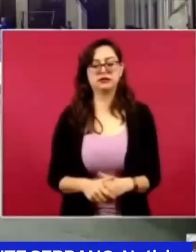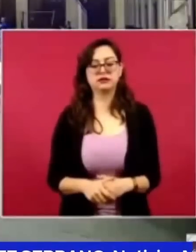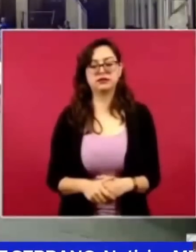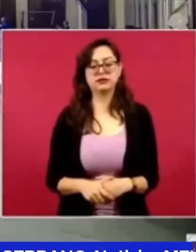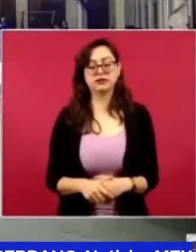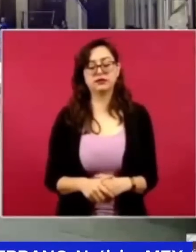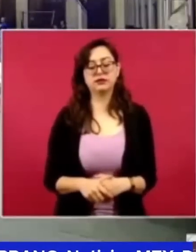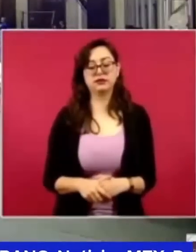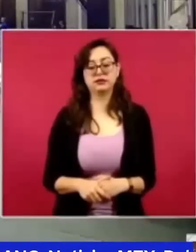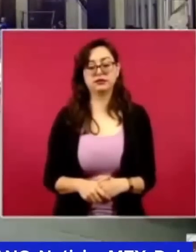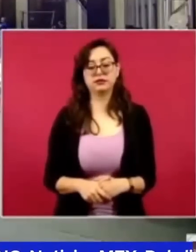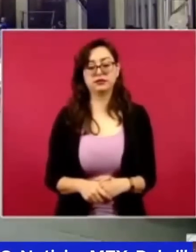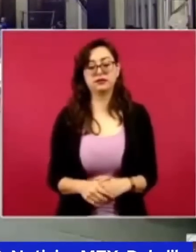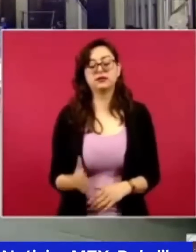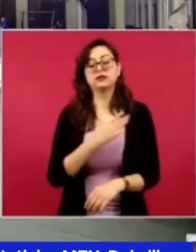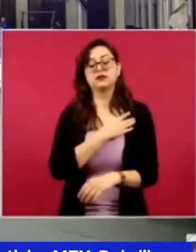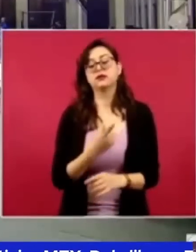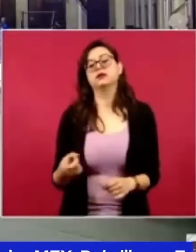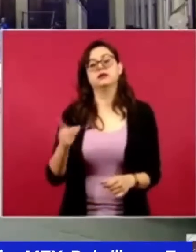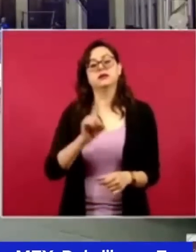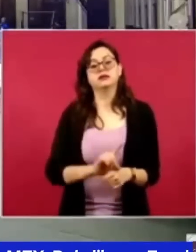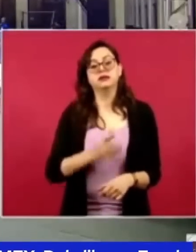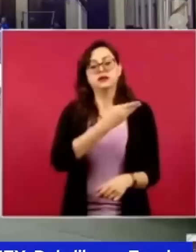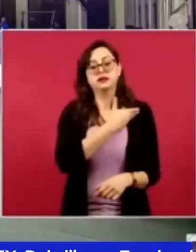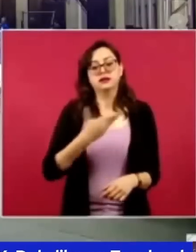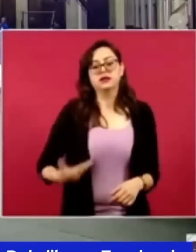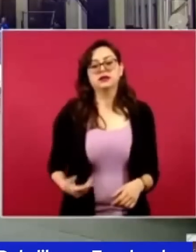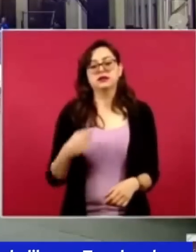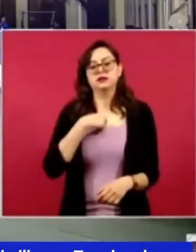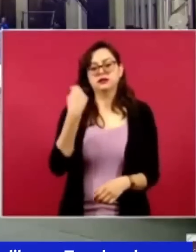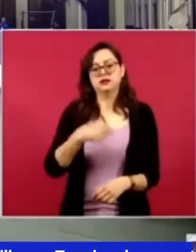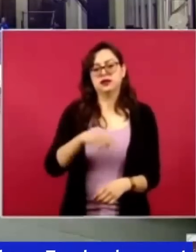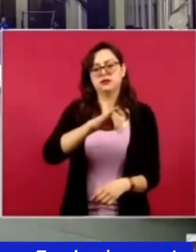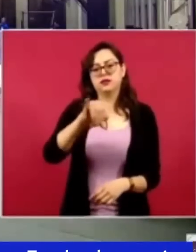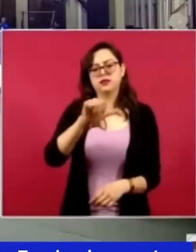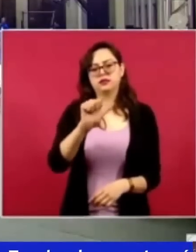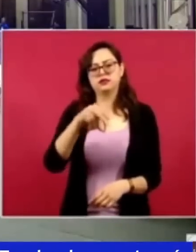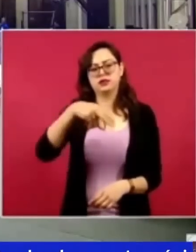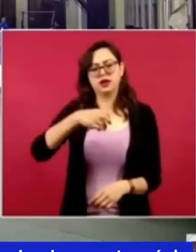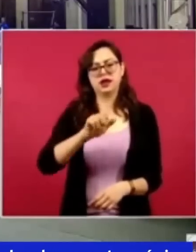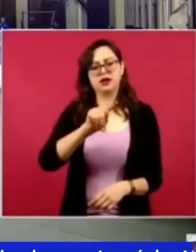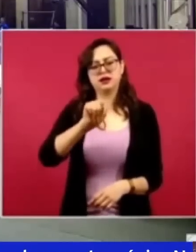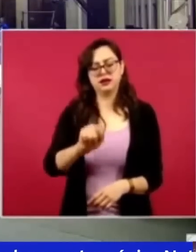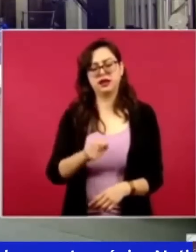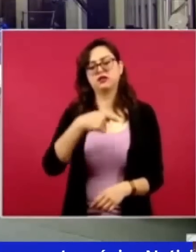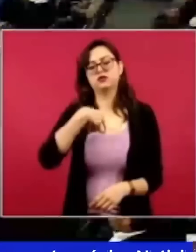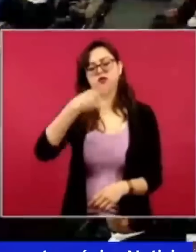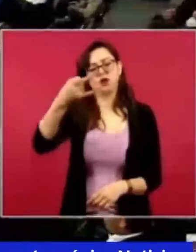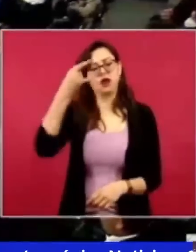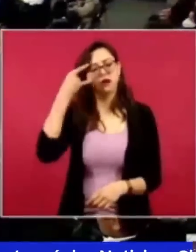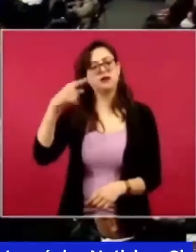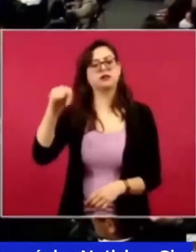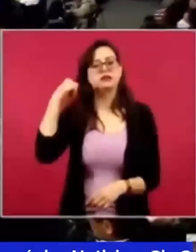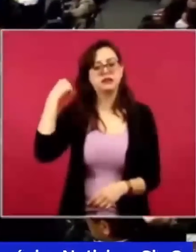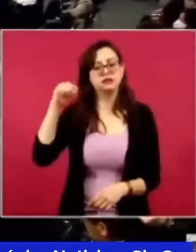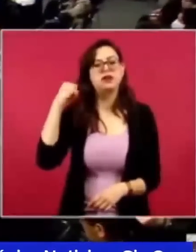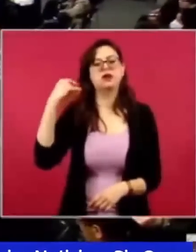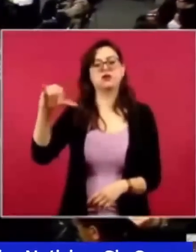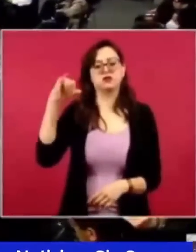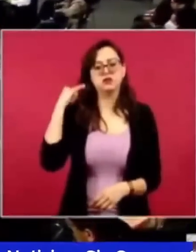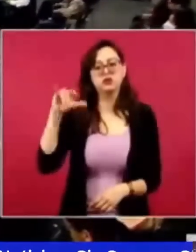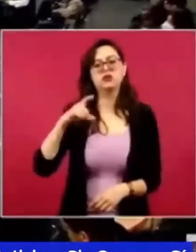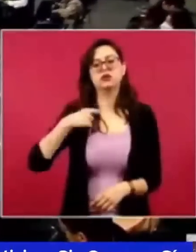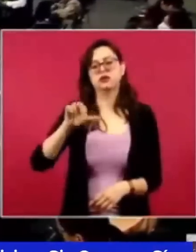Gracias. Muy buenos días, señor presidente. Janet Galindo, de Grupo Transmedia La Chispa, Campeche, Tabasco, Yucatán, Quintana